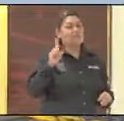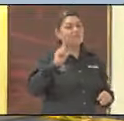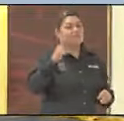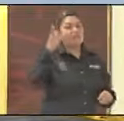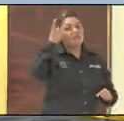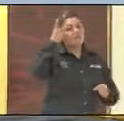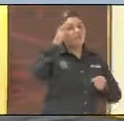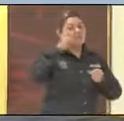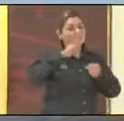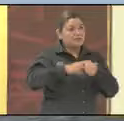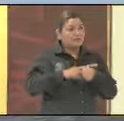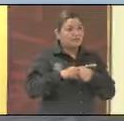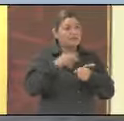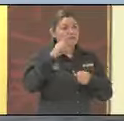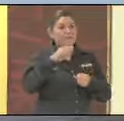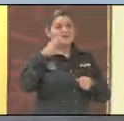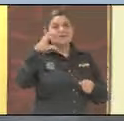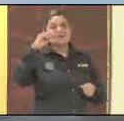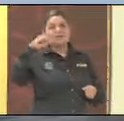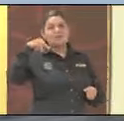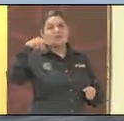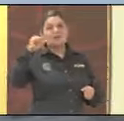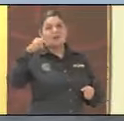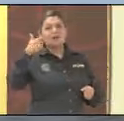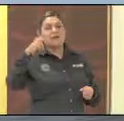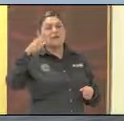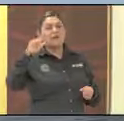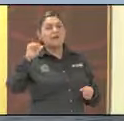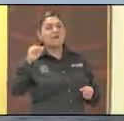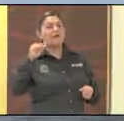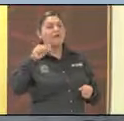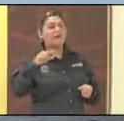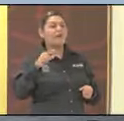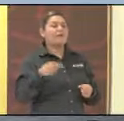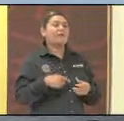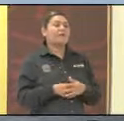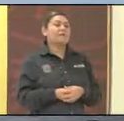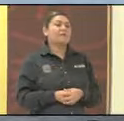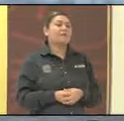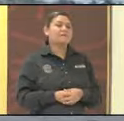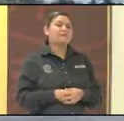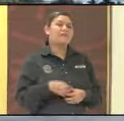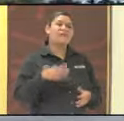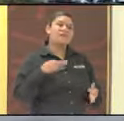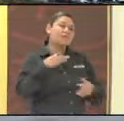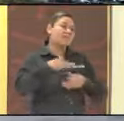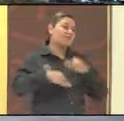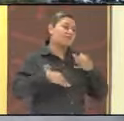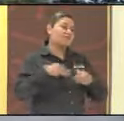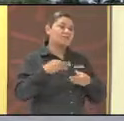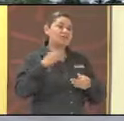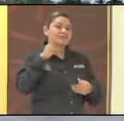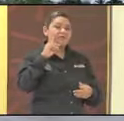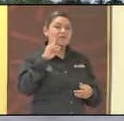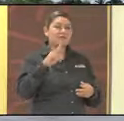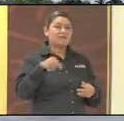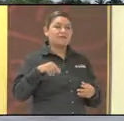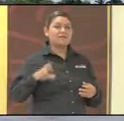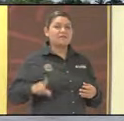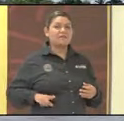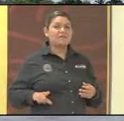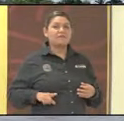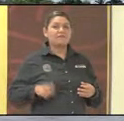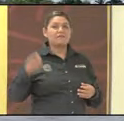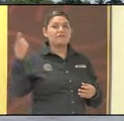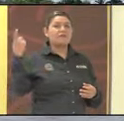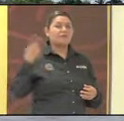el director general de Conagua, el ingeniero Felipe Chiu, y pues todas las autoridades dicen que nos van a demandar.